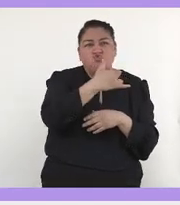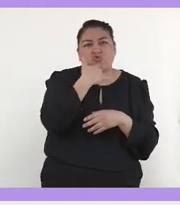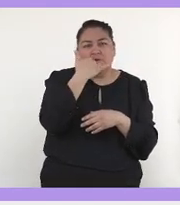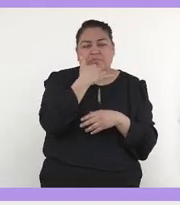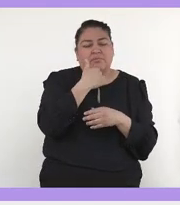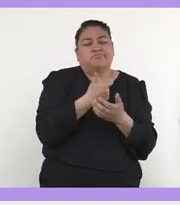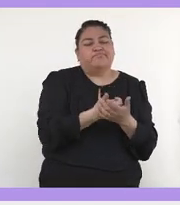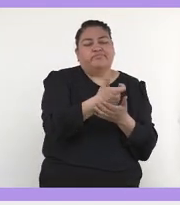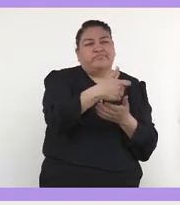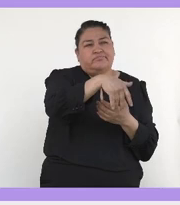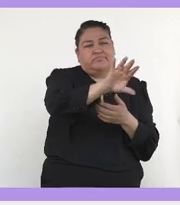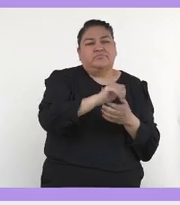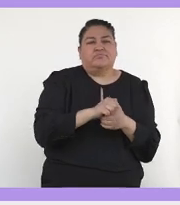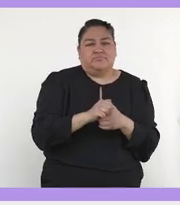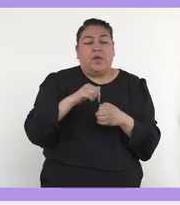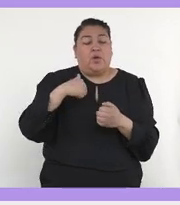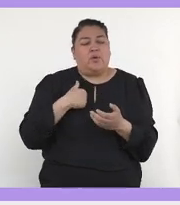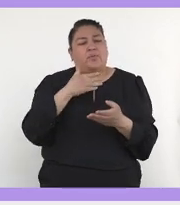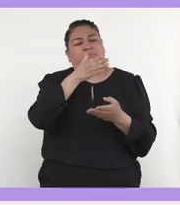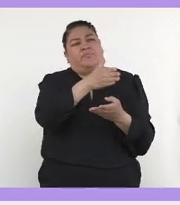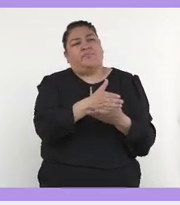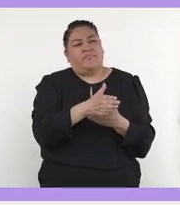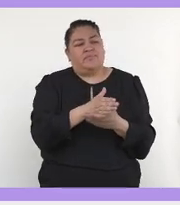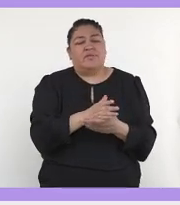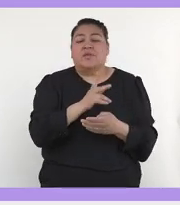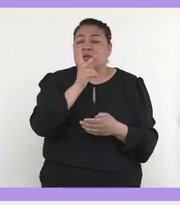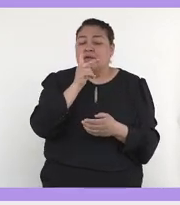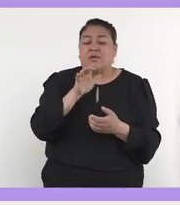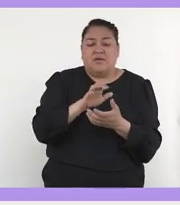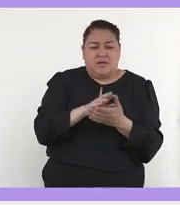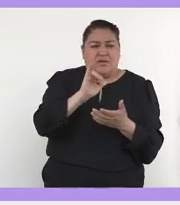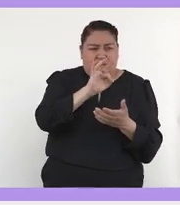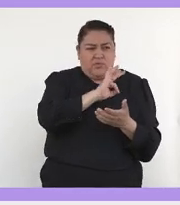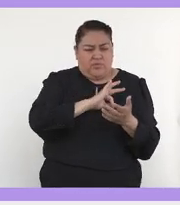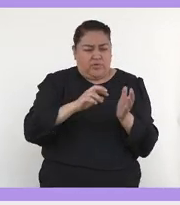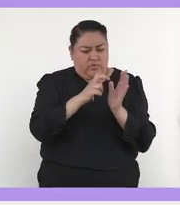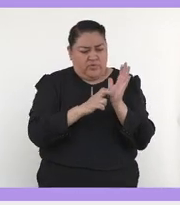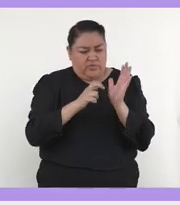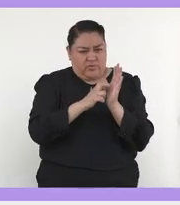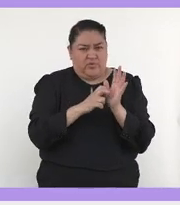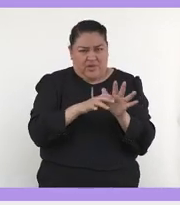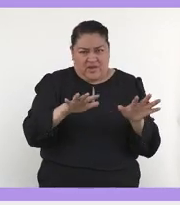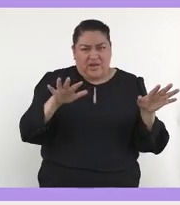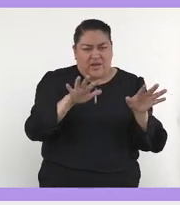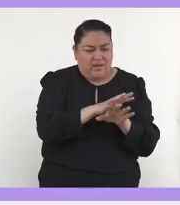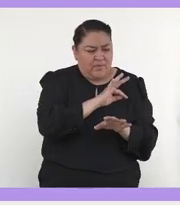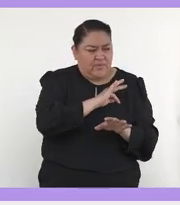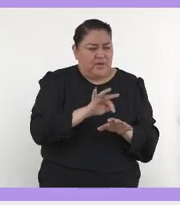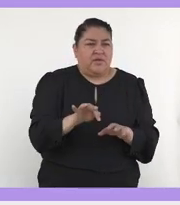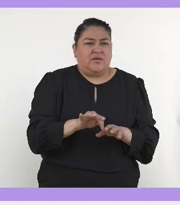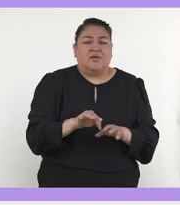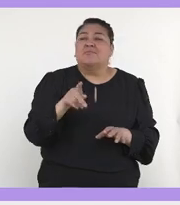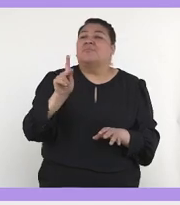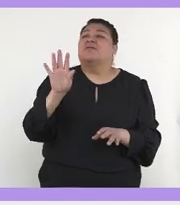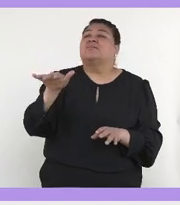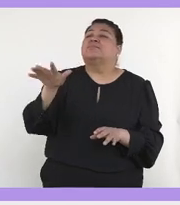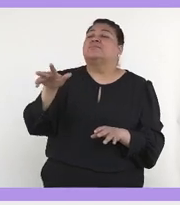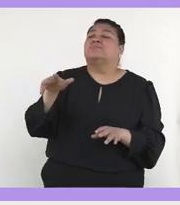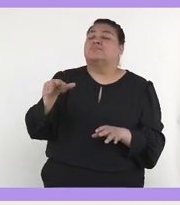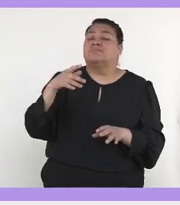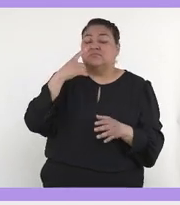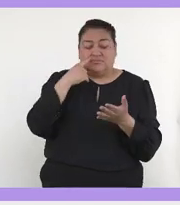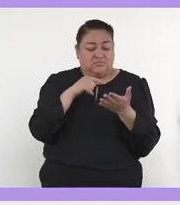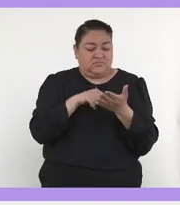te cobran Entonces ahí voy y este y cuando le dicen a mi marido sí sí te podemos hacer el cambio sin ningún problema Oiga joven Pero qué cree